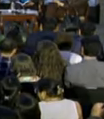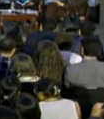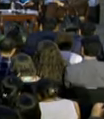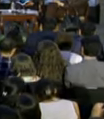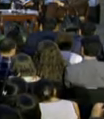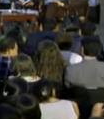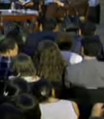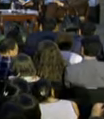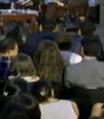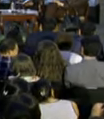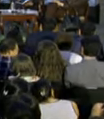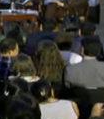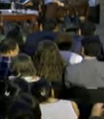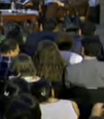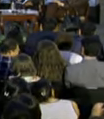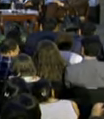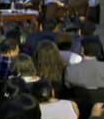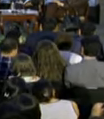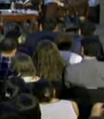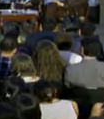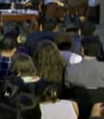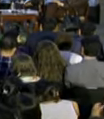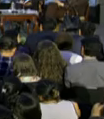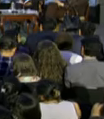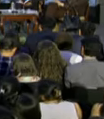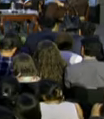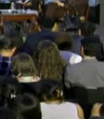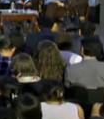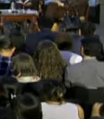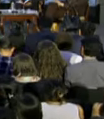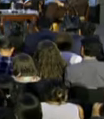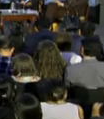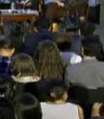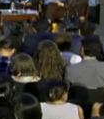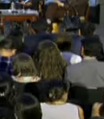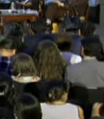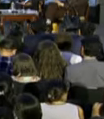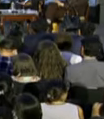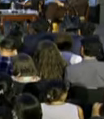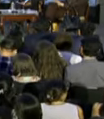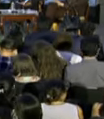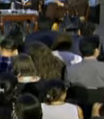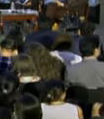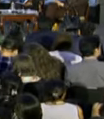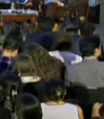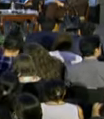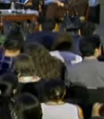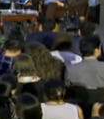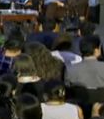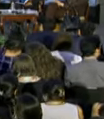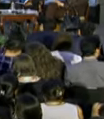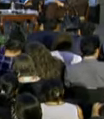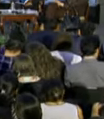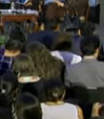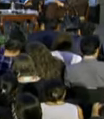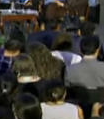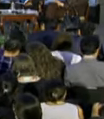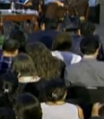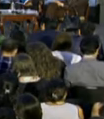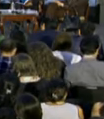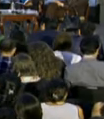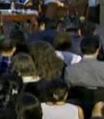Ibarra de la Universidad de Guanajuato. Si bien es cierto, América Latina es la región más desigual del mundo, en el